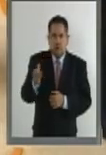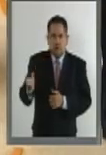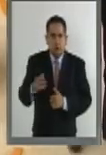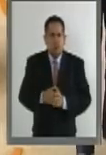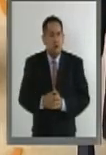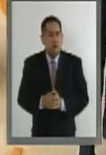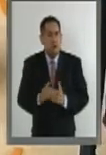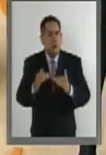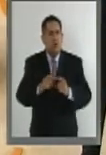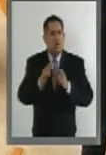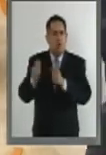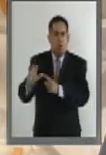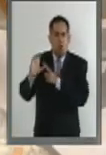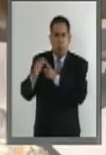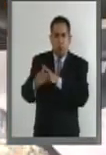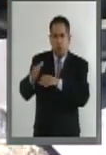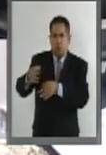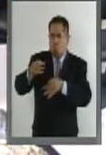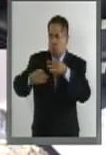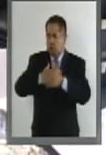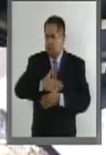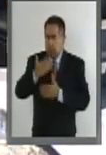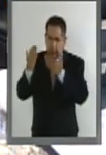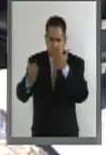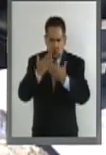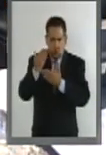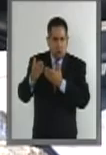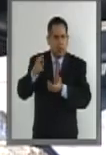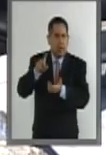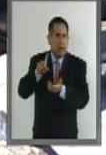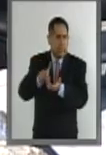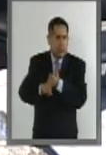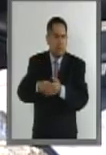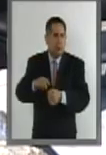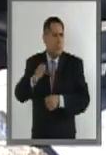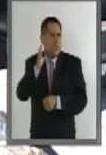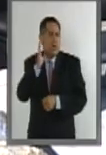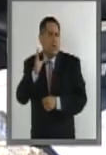Túrnese a las Comisiones Unidas de Justicia y Estudios Legislativos de la Cámara de Senadores.